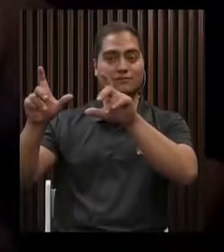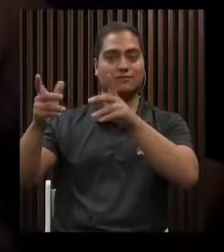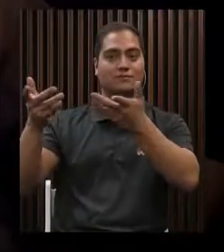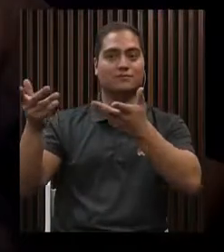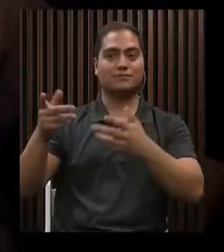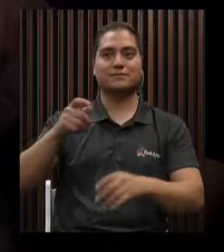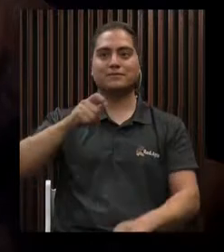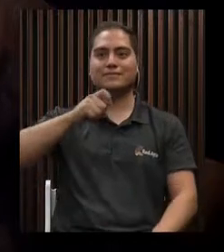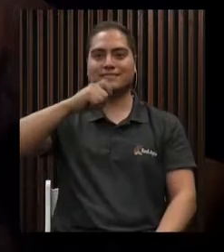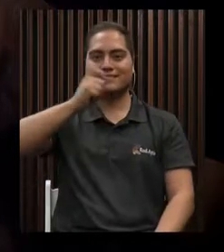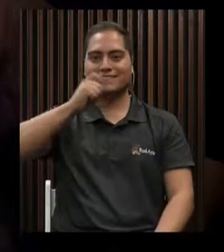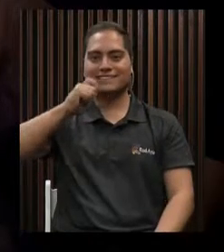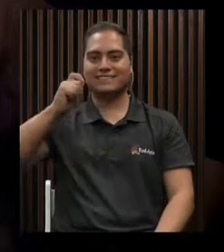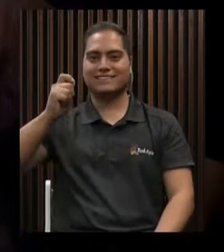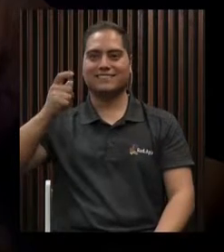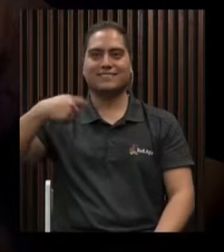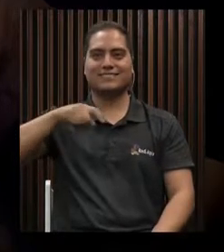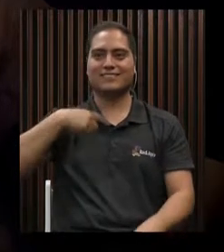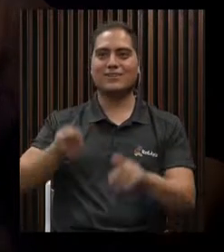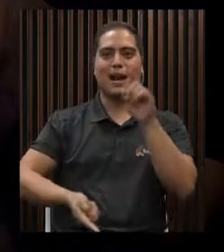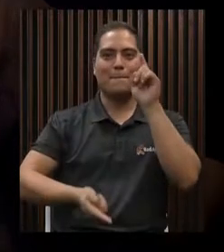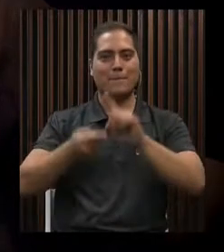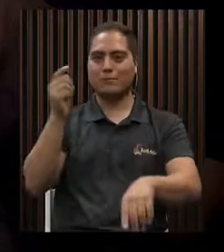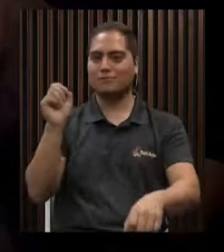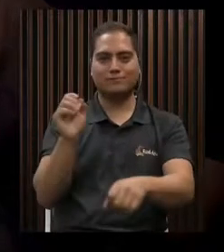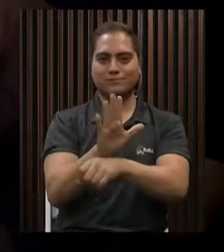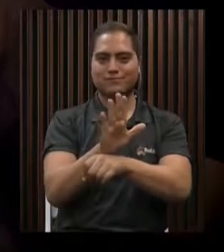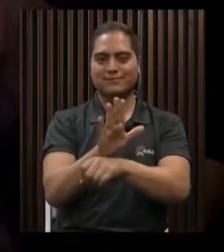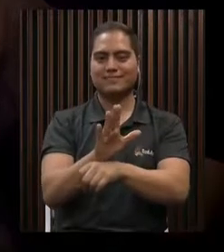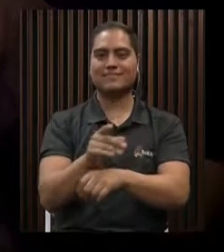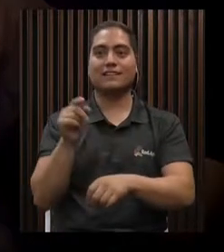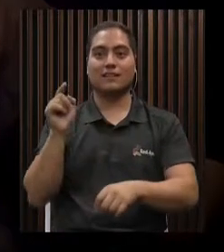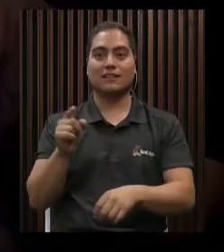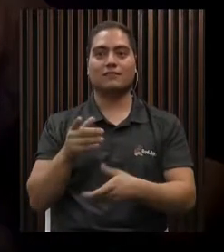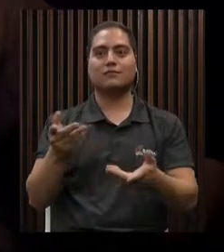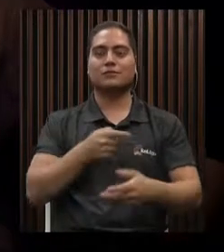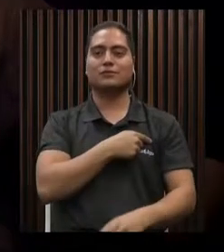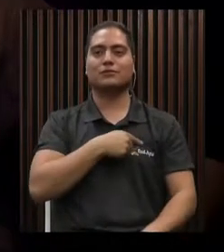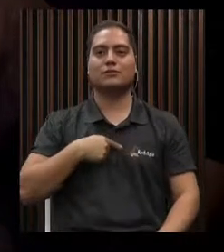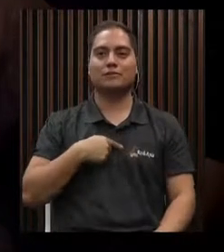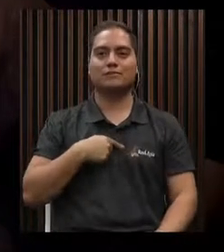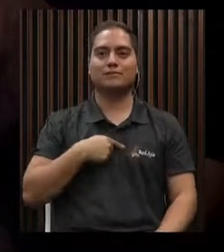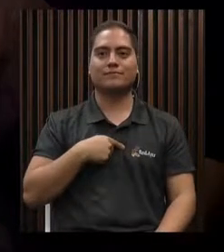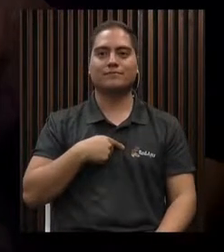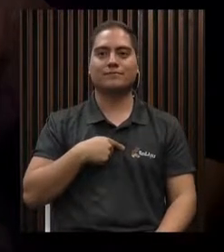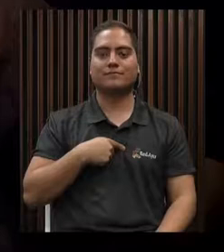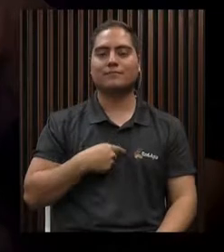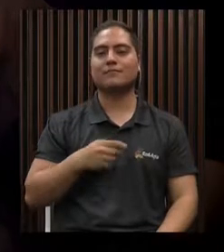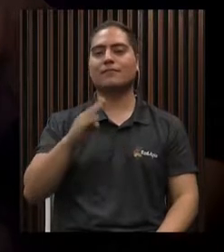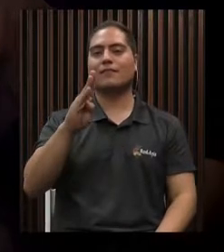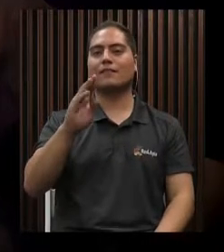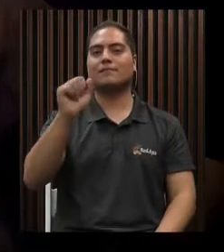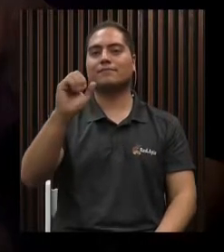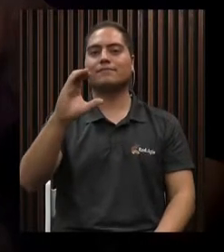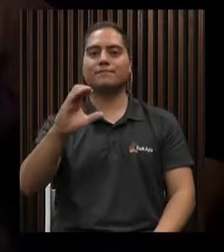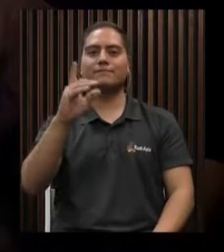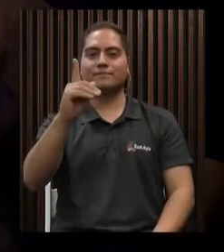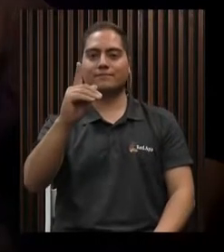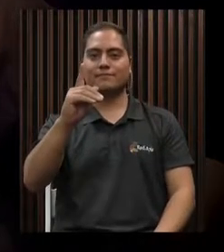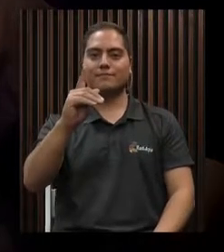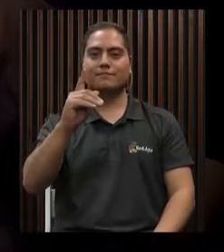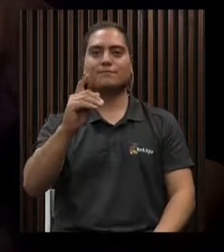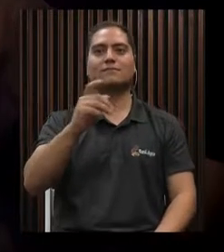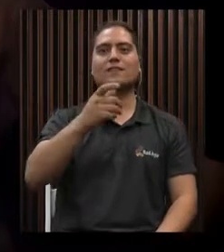Esta es una imagen de nuestro primer show que se llama Bugs in Biscuitland. Ahí, cierto, era